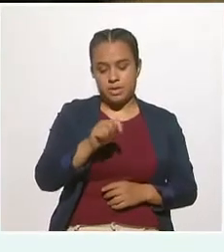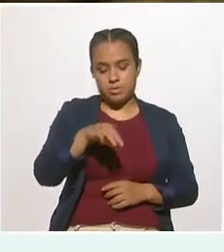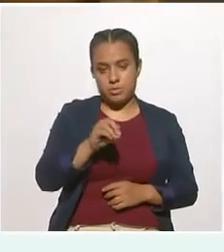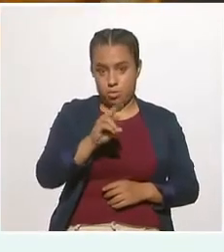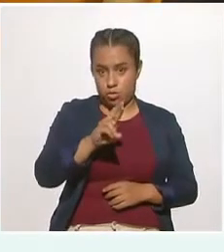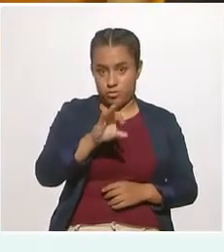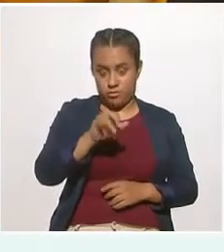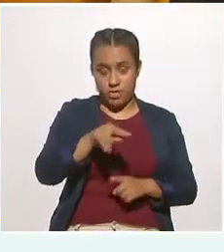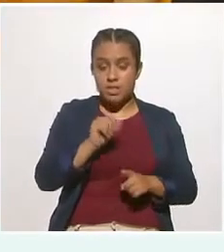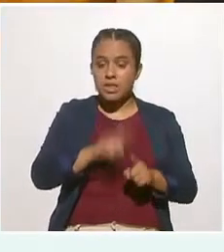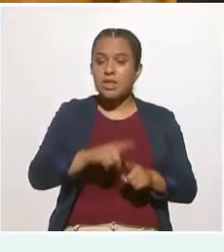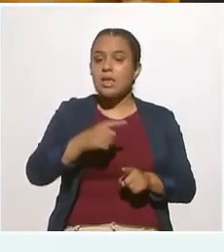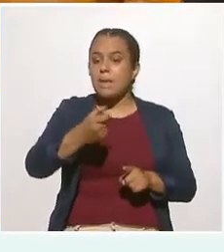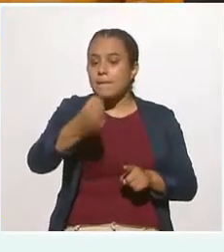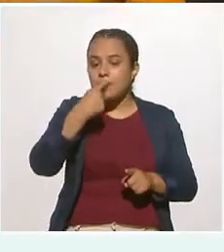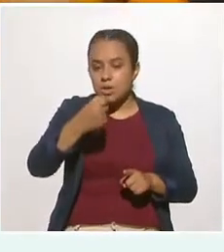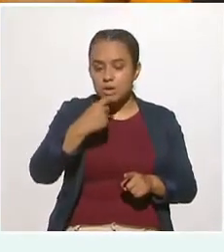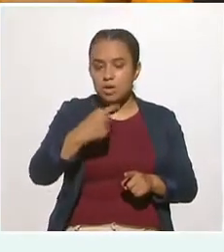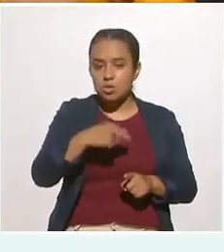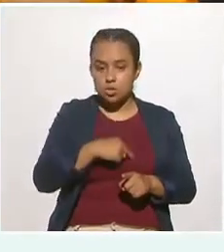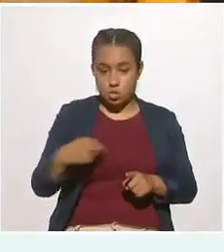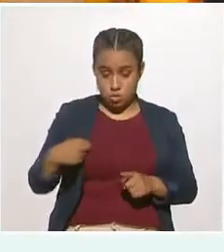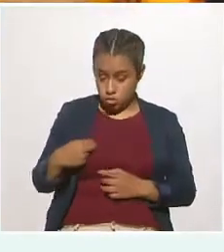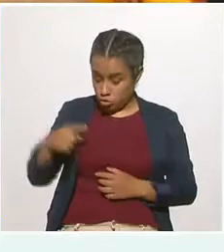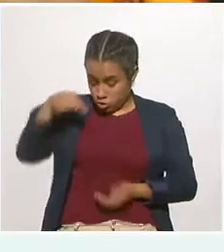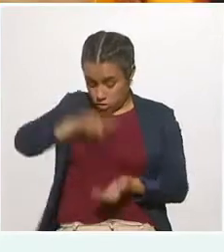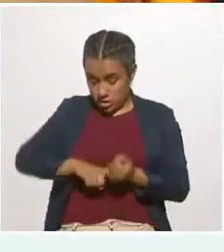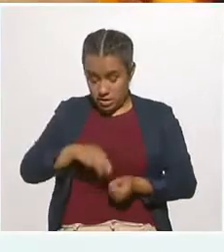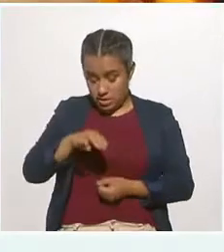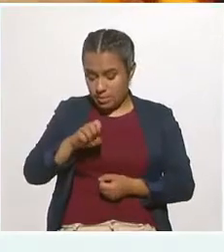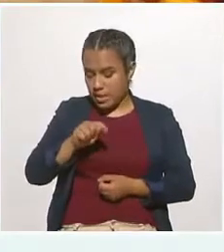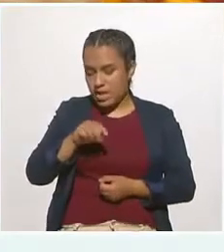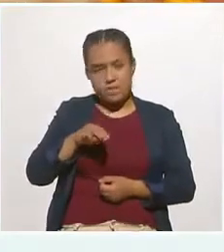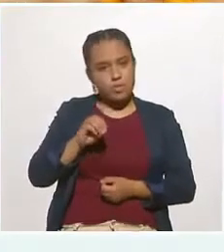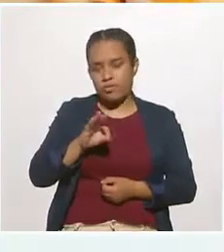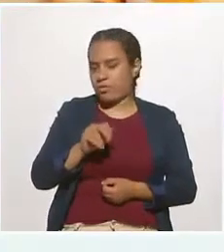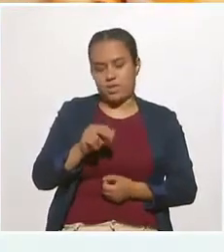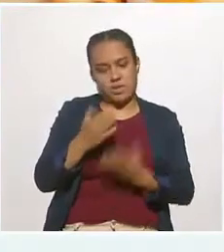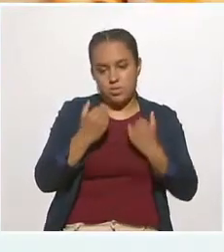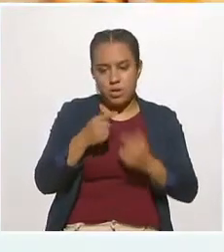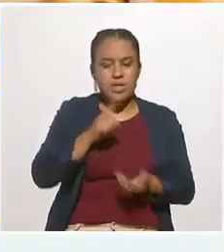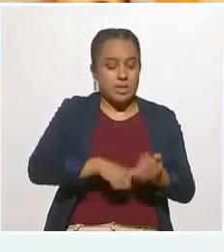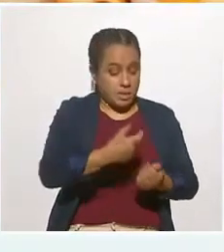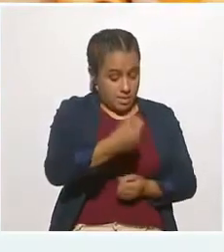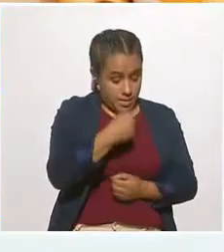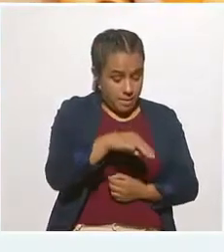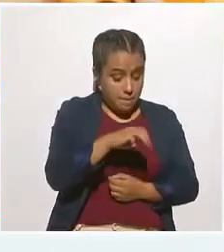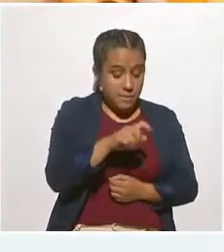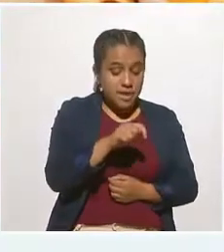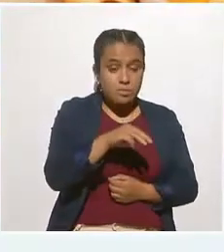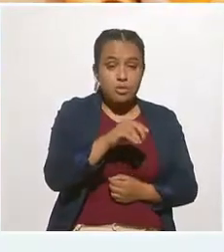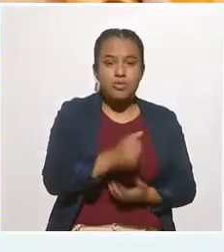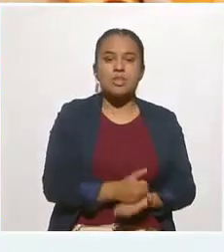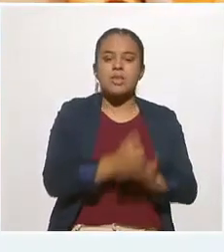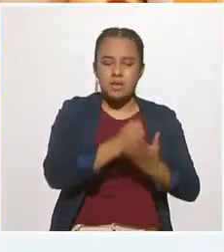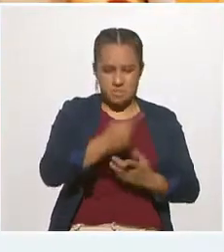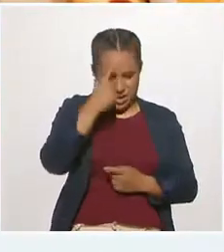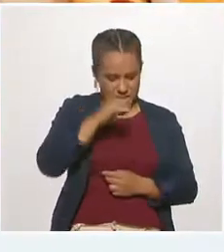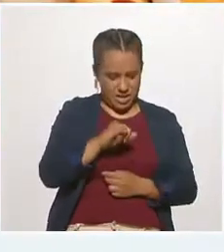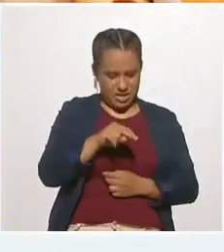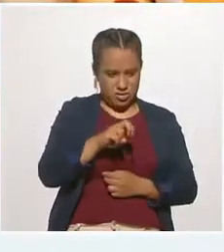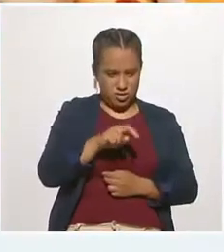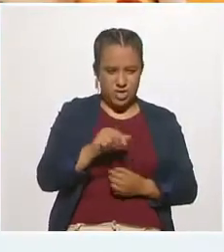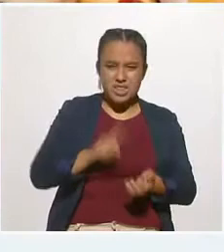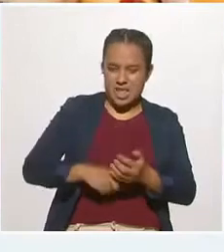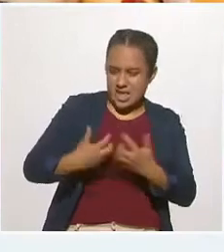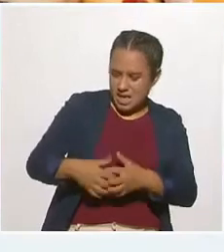no producimos metformina. La metformina es un medicamento que me ayuda a que la insulina que mi páncreas produce